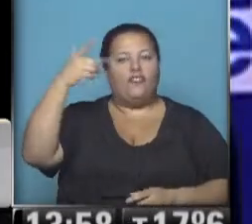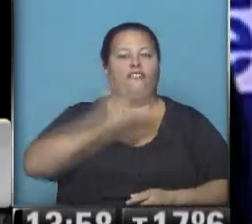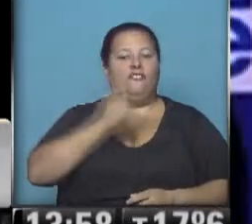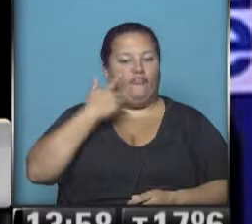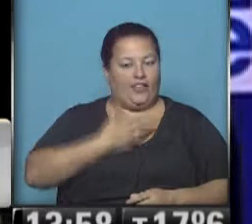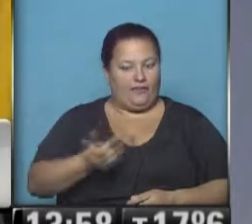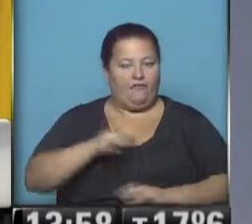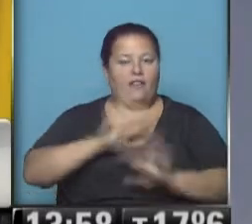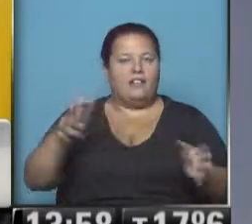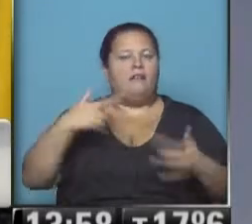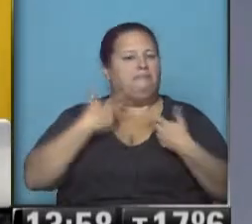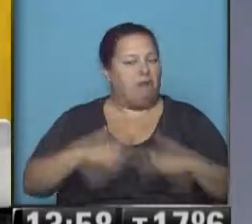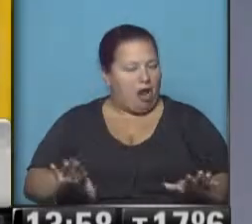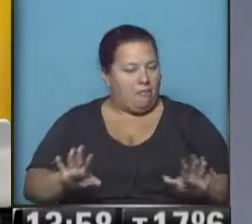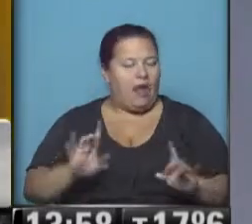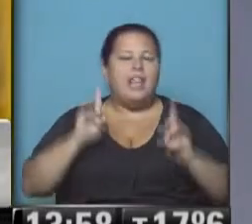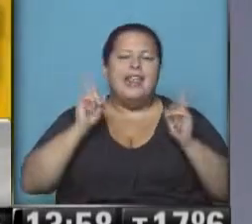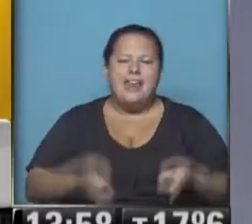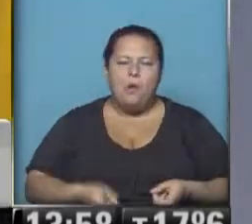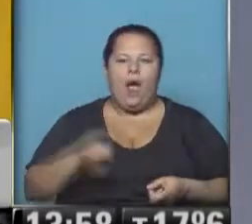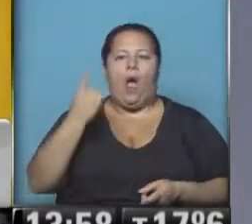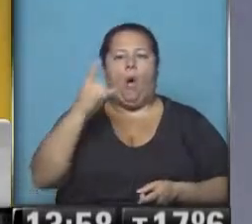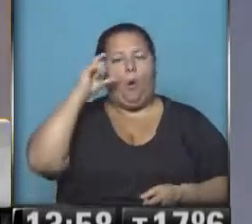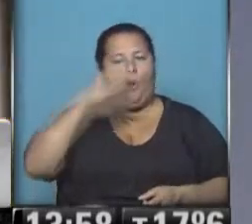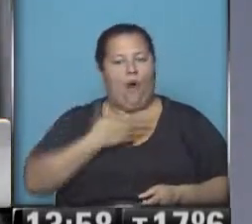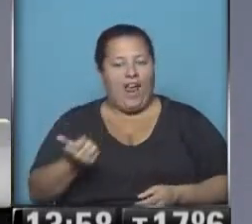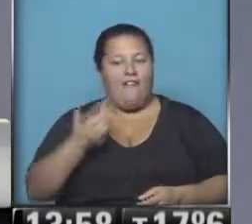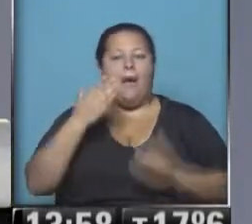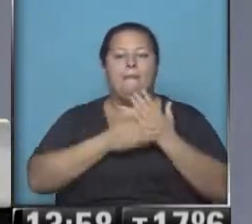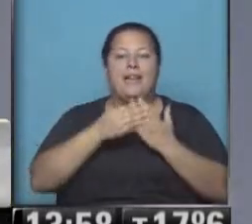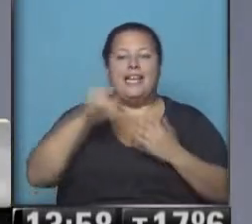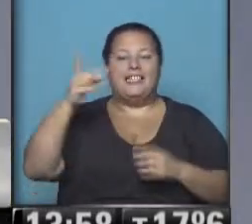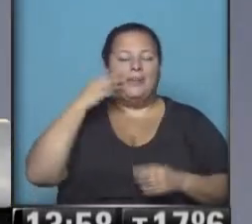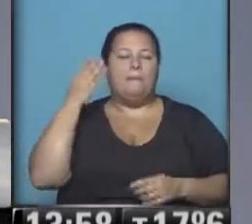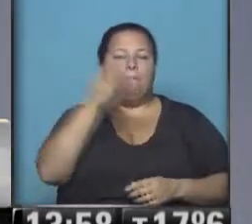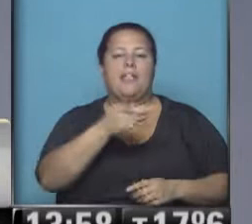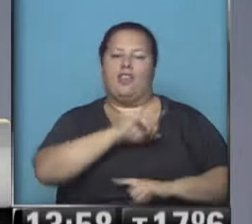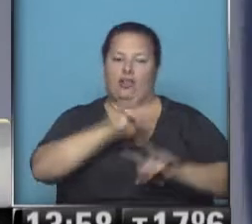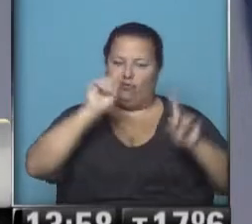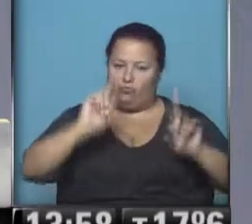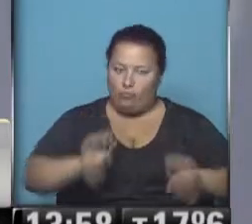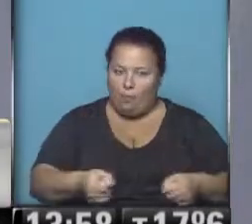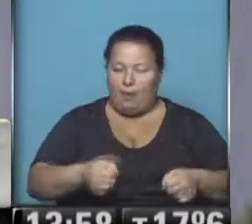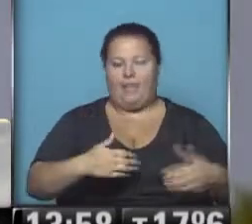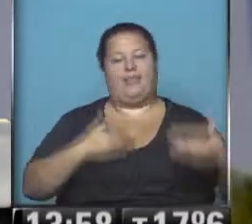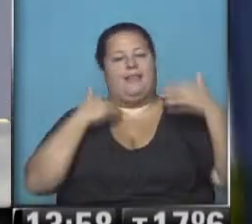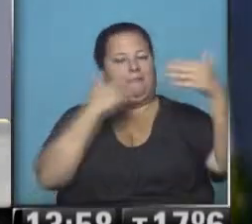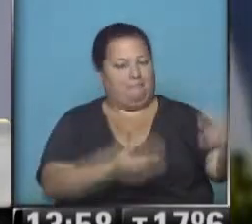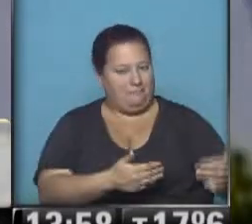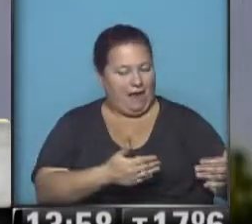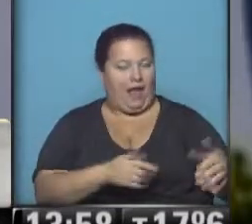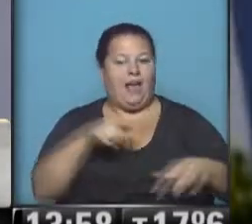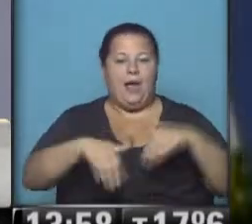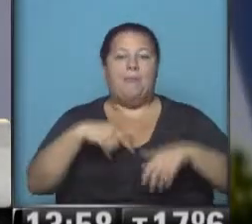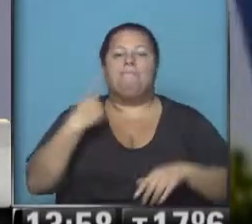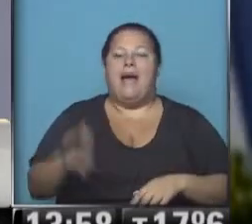se ha desarrollado con total normalidad, pese al pedido de la UEFA y del primer ministro del Reino Unido, David Cameron, de que se suspendan las elecciones